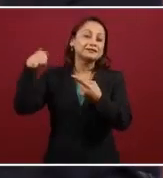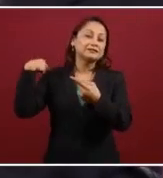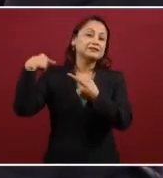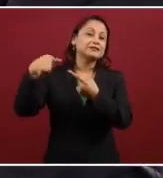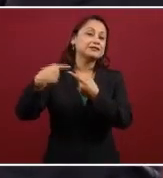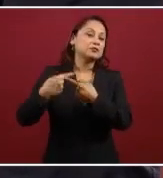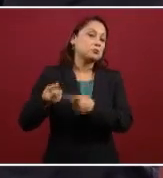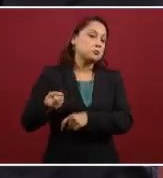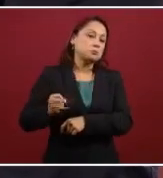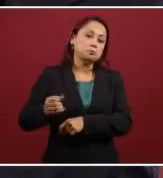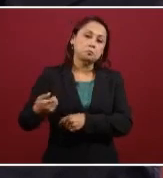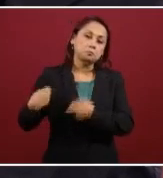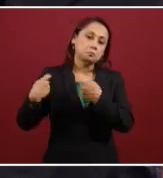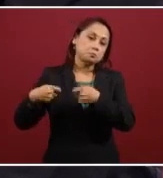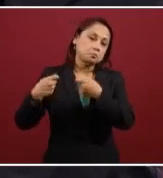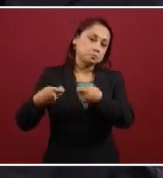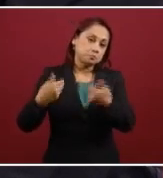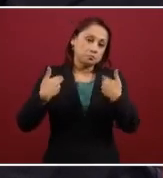se puede